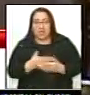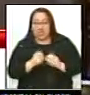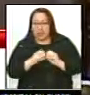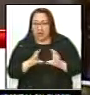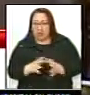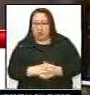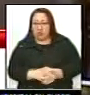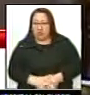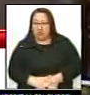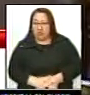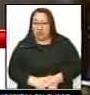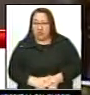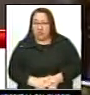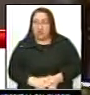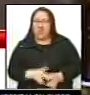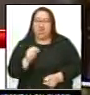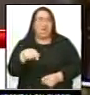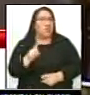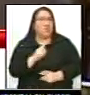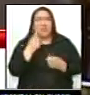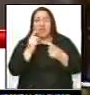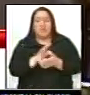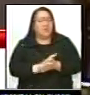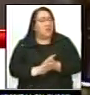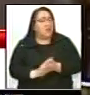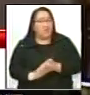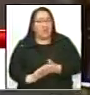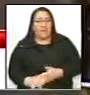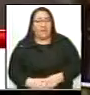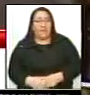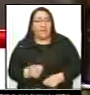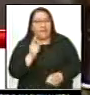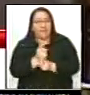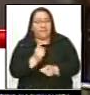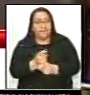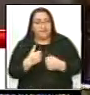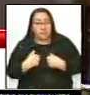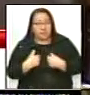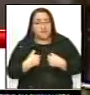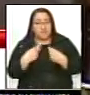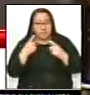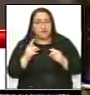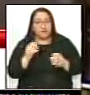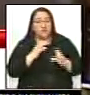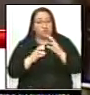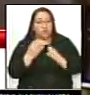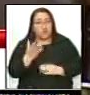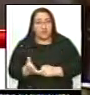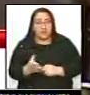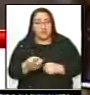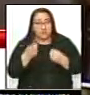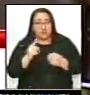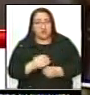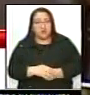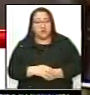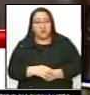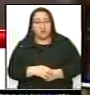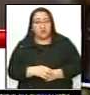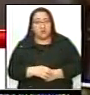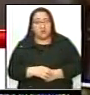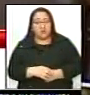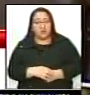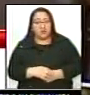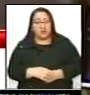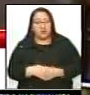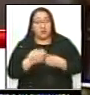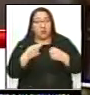Aquí no fue una decisión personal, fue una decisión comunicada, una decisión pública y